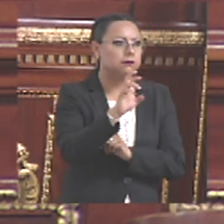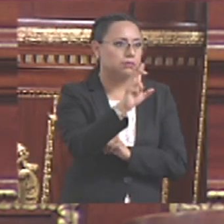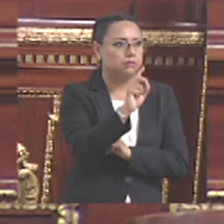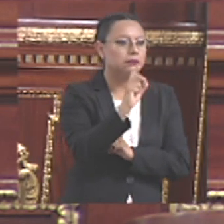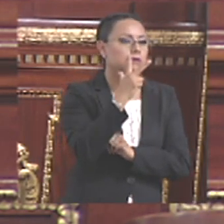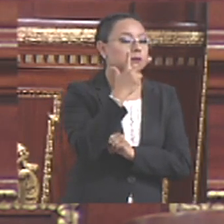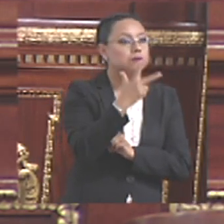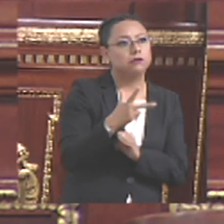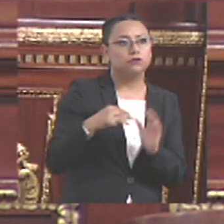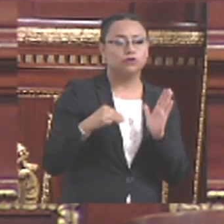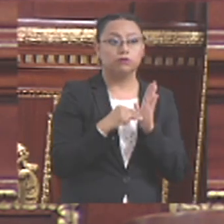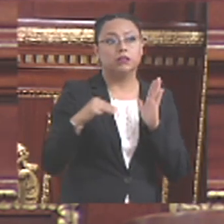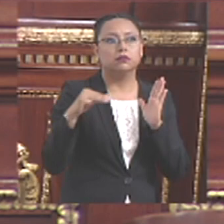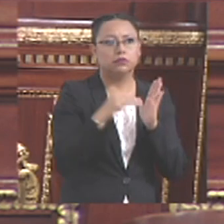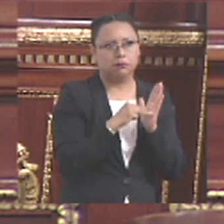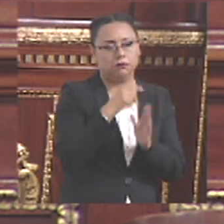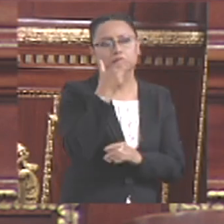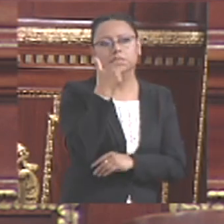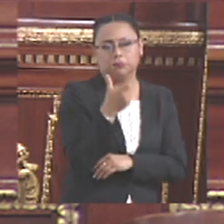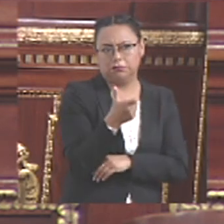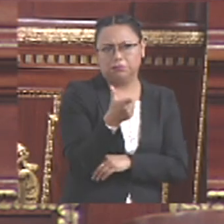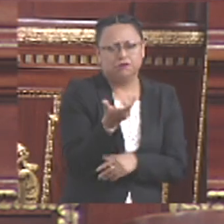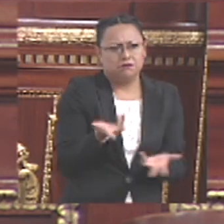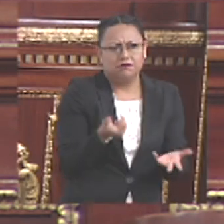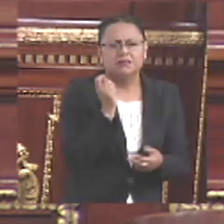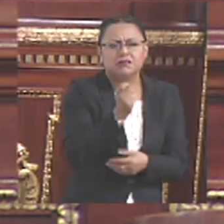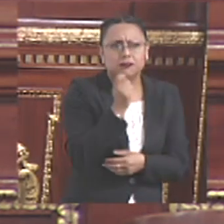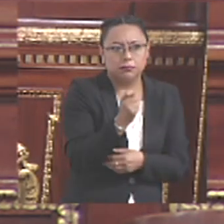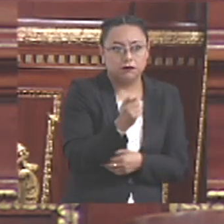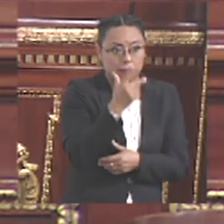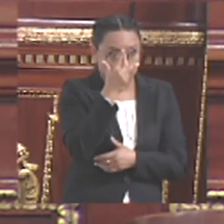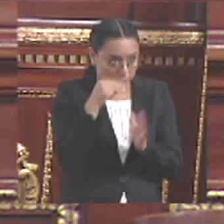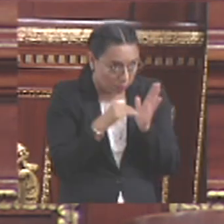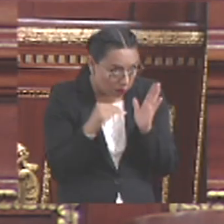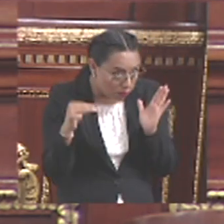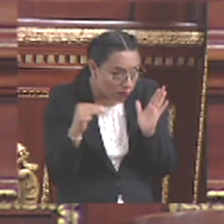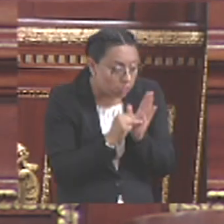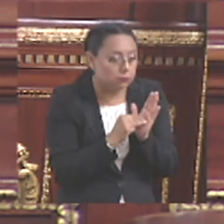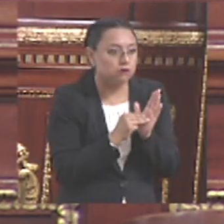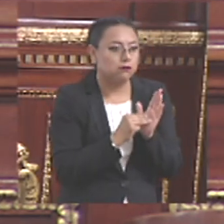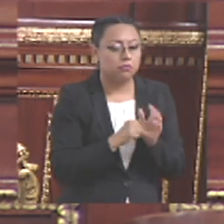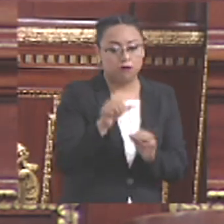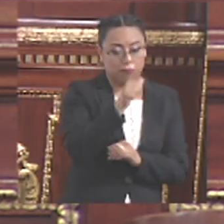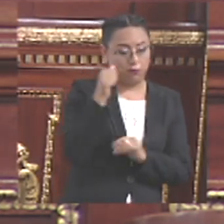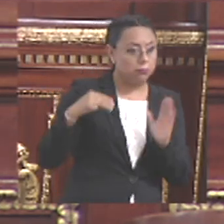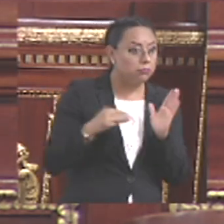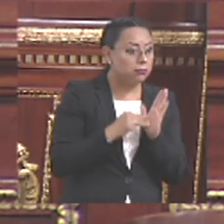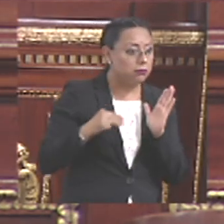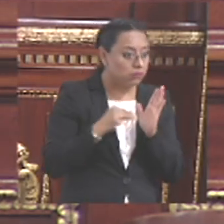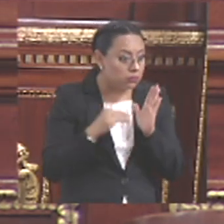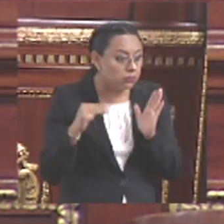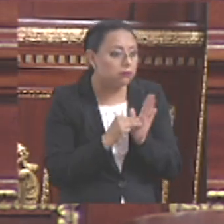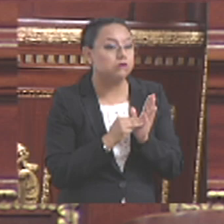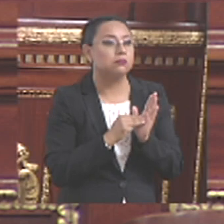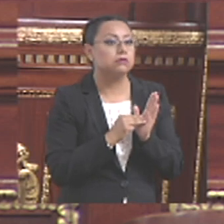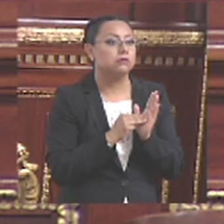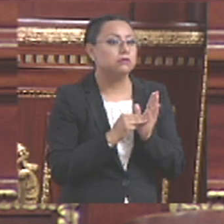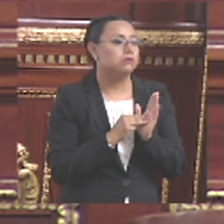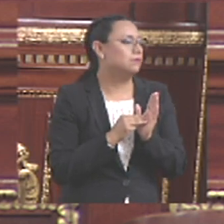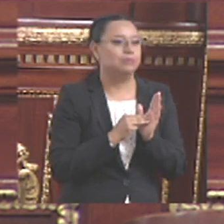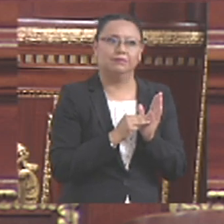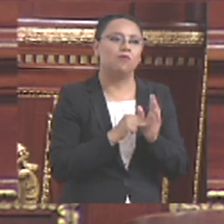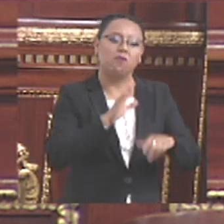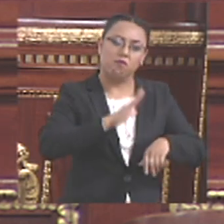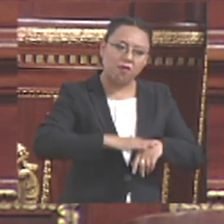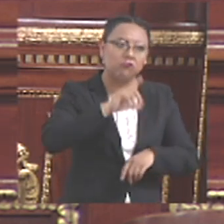27.538 millones de pesos. Es decir, no son 8,000 millones, no son 11,000 millones, son más de 27,000 millones de